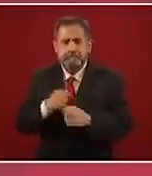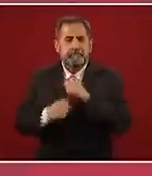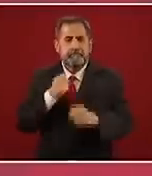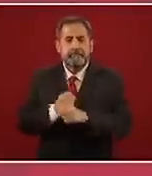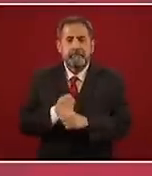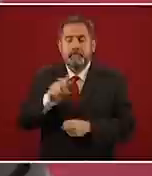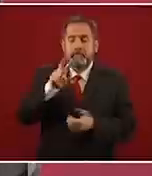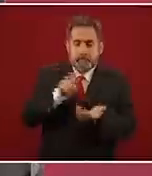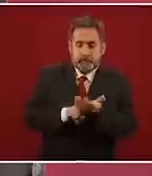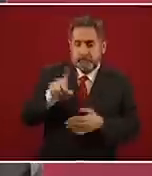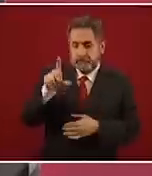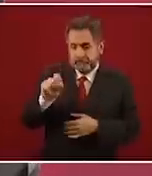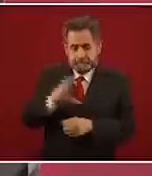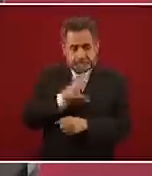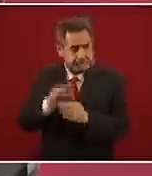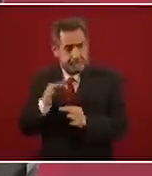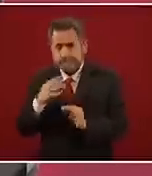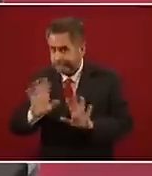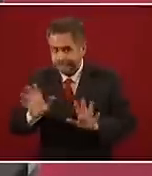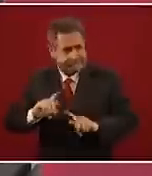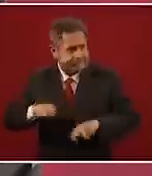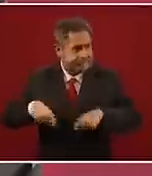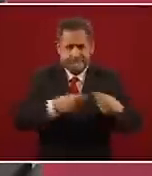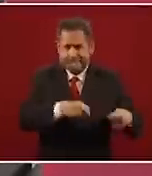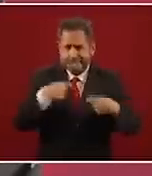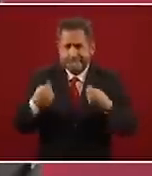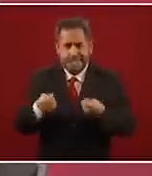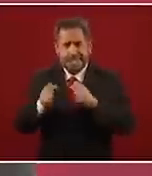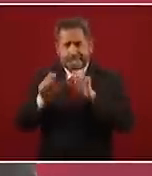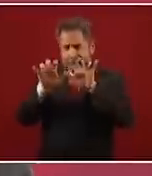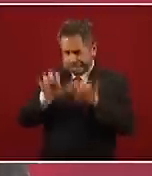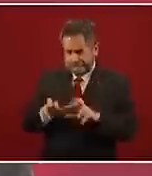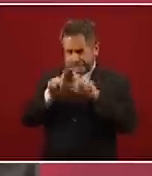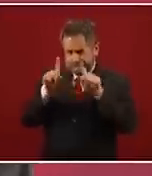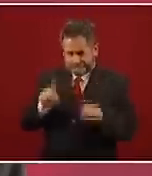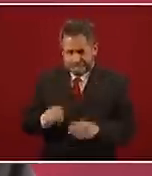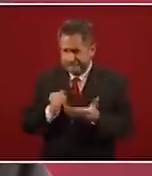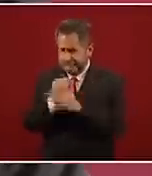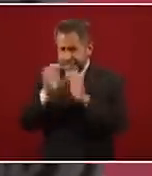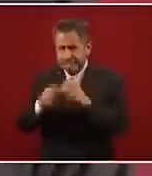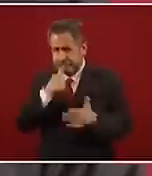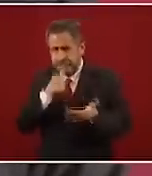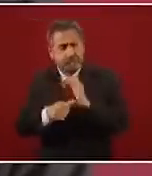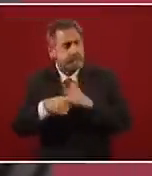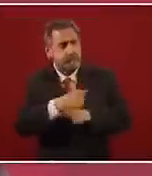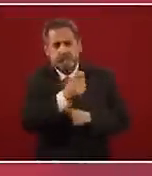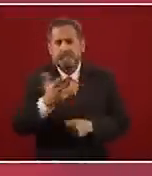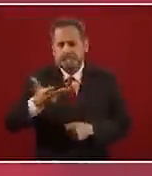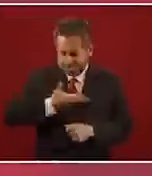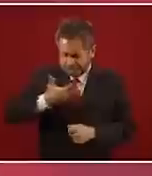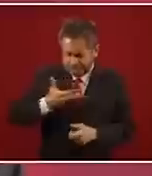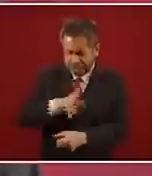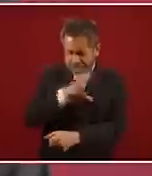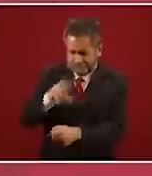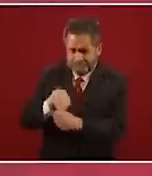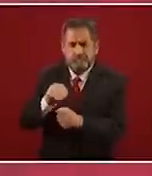2020. El 2020 nosotros ya turnamos el oficio a todos los estados y tienen el dinero